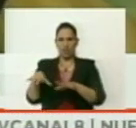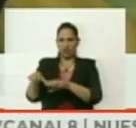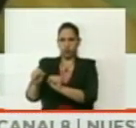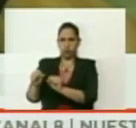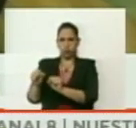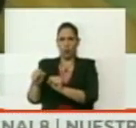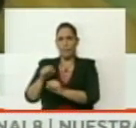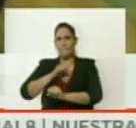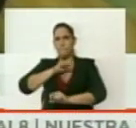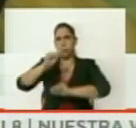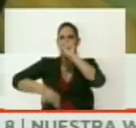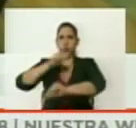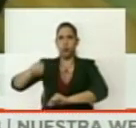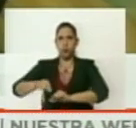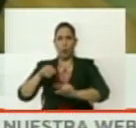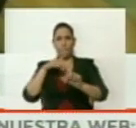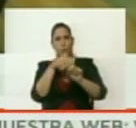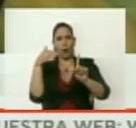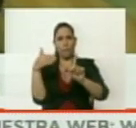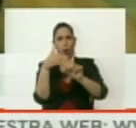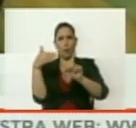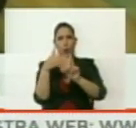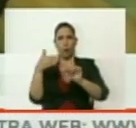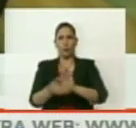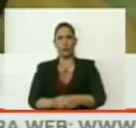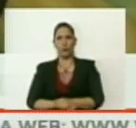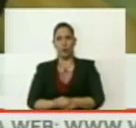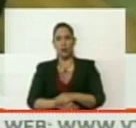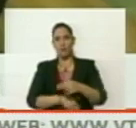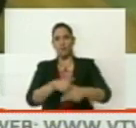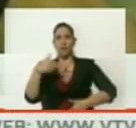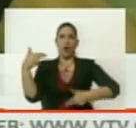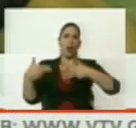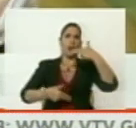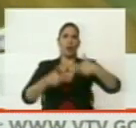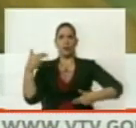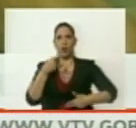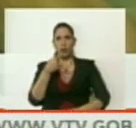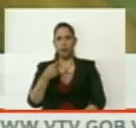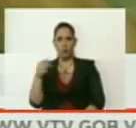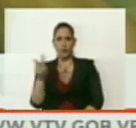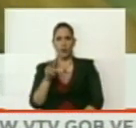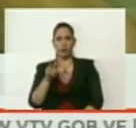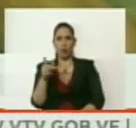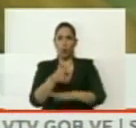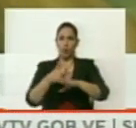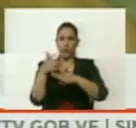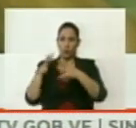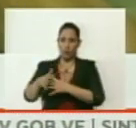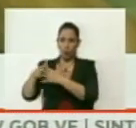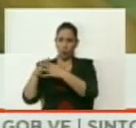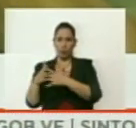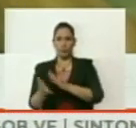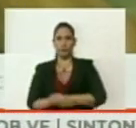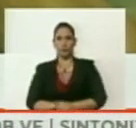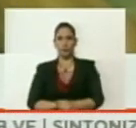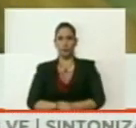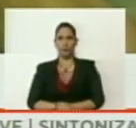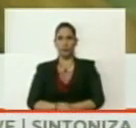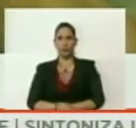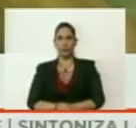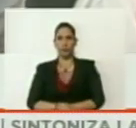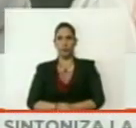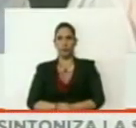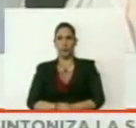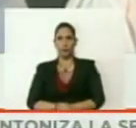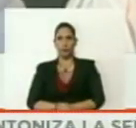las bombas, de las amenazas, del malandreo, como decimos en Venezuela, del gobierno de los Estados Unidos.